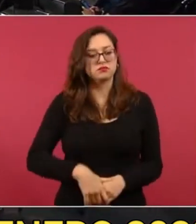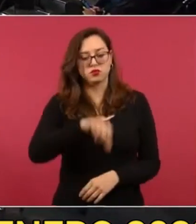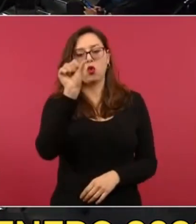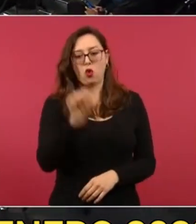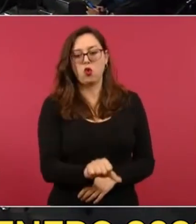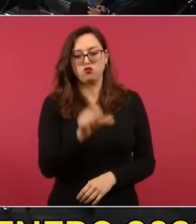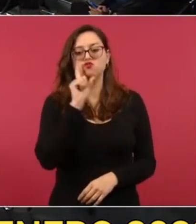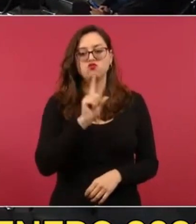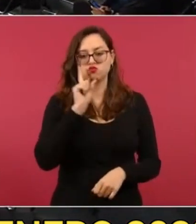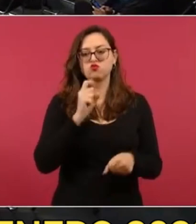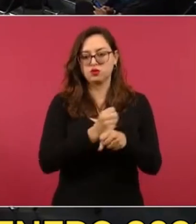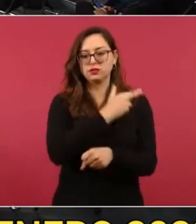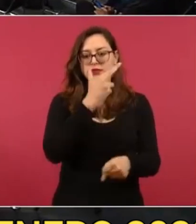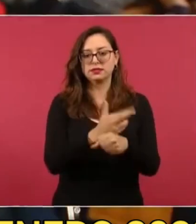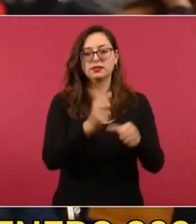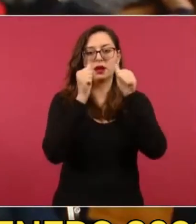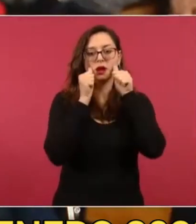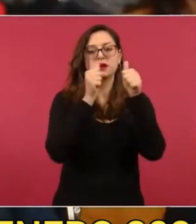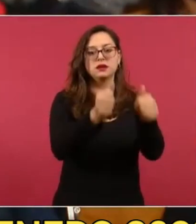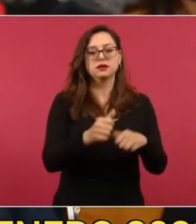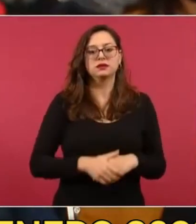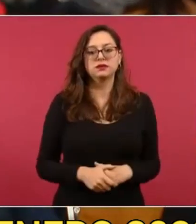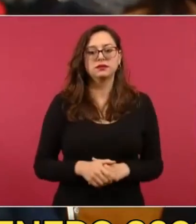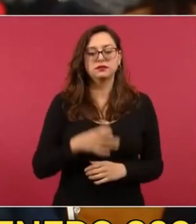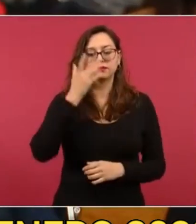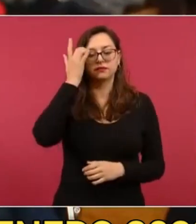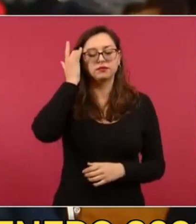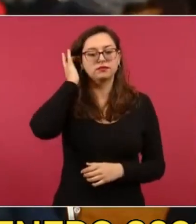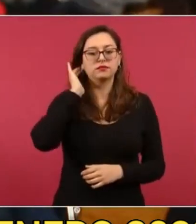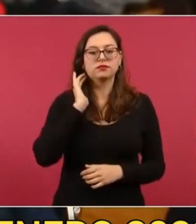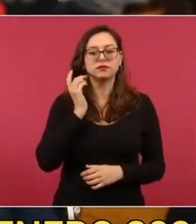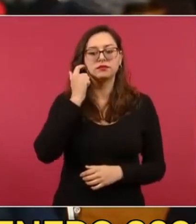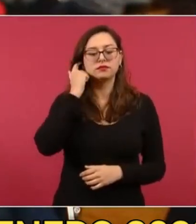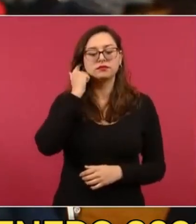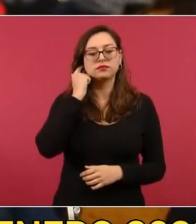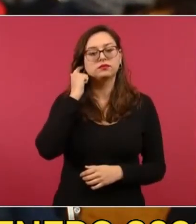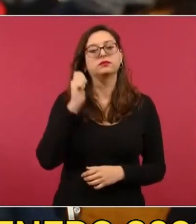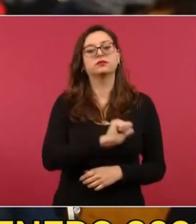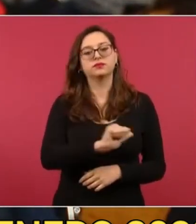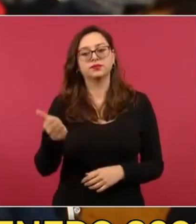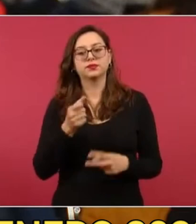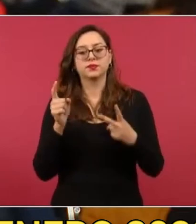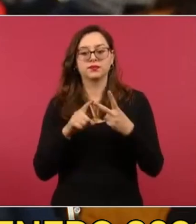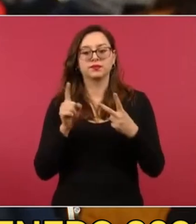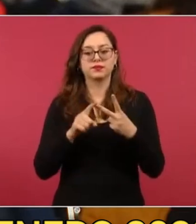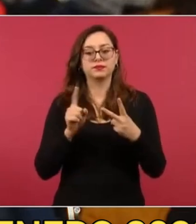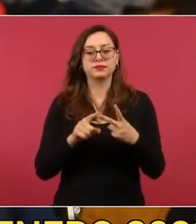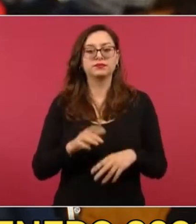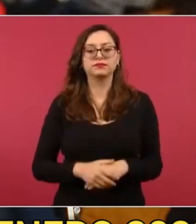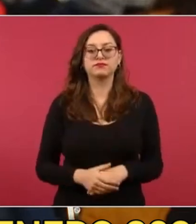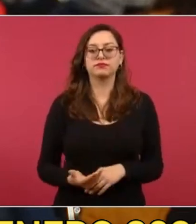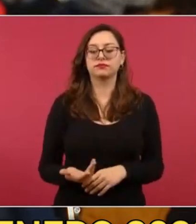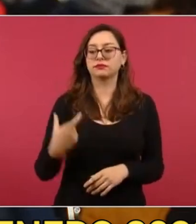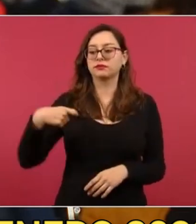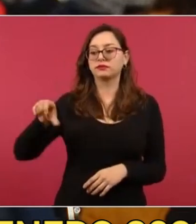atender. Okay. Ok, en un segundo tema, señor presidente, este fin de semana pues usted visitó Quintana